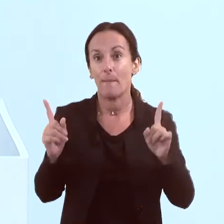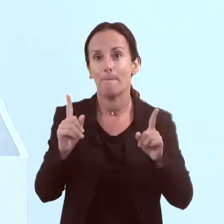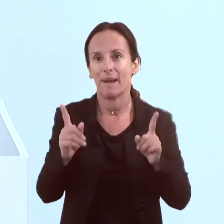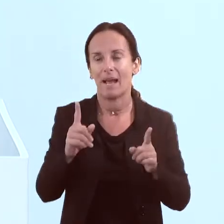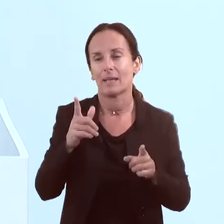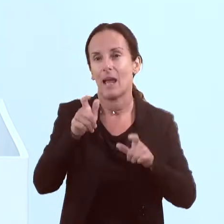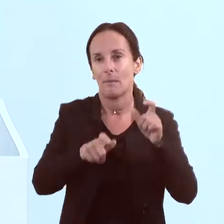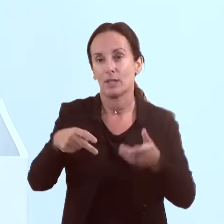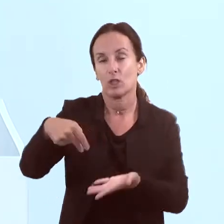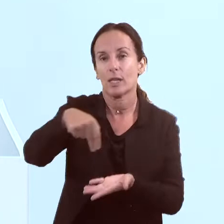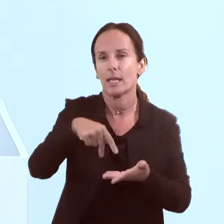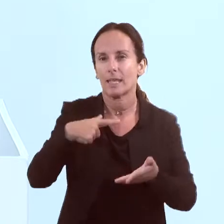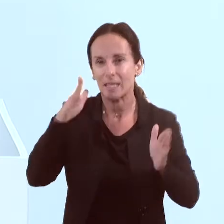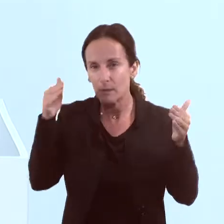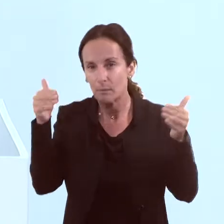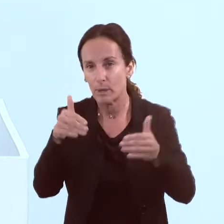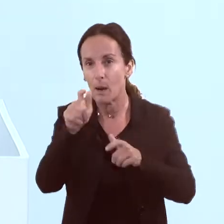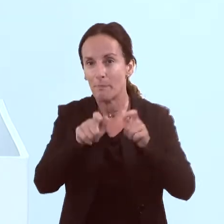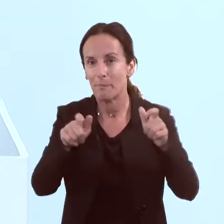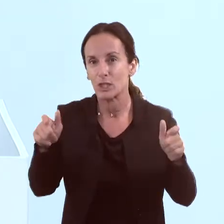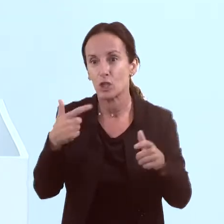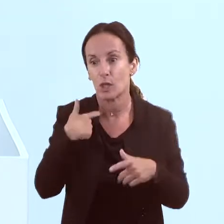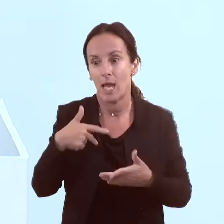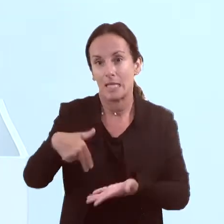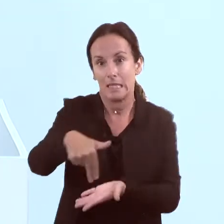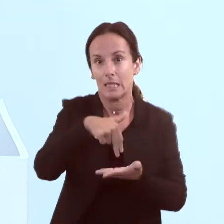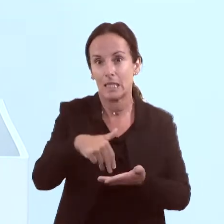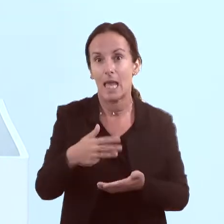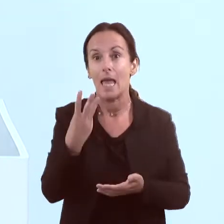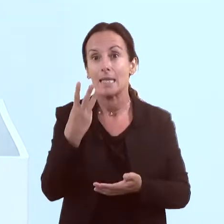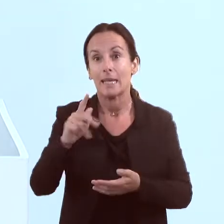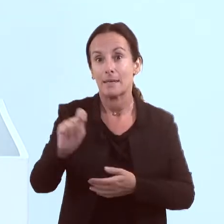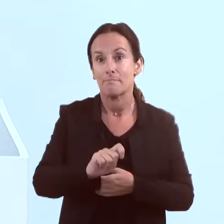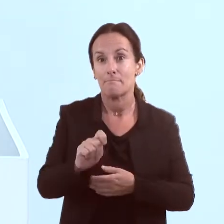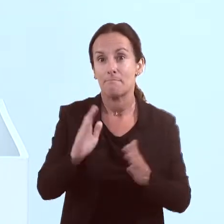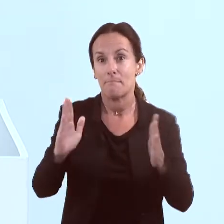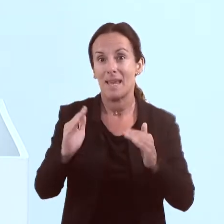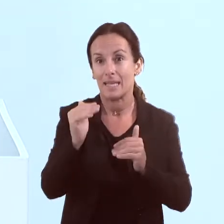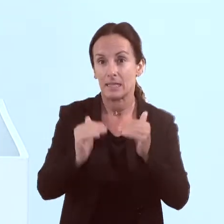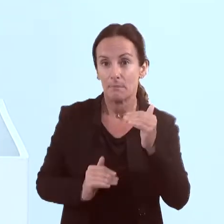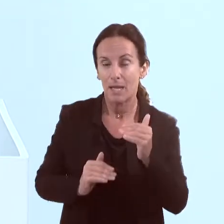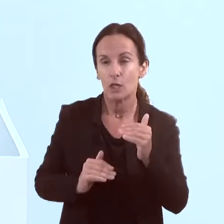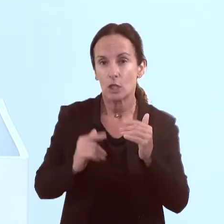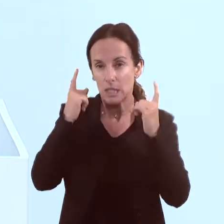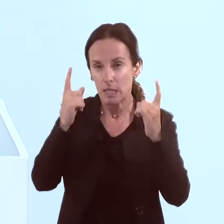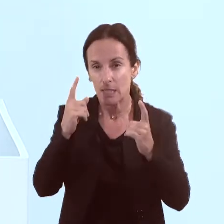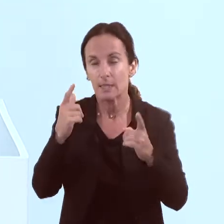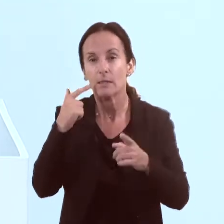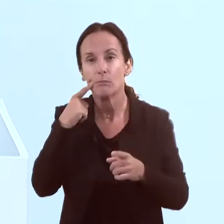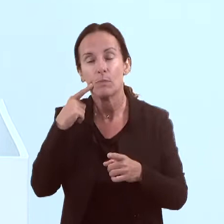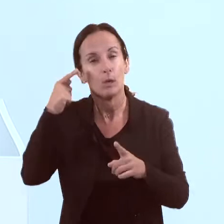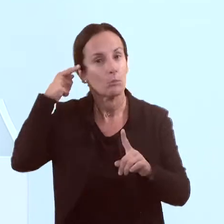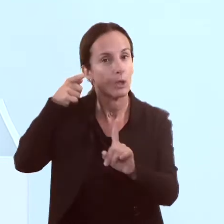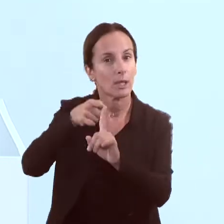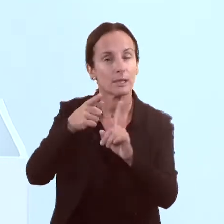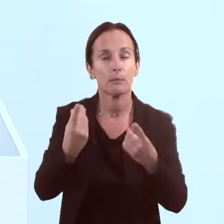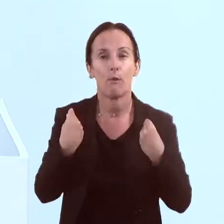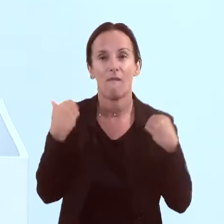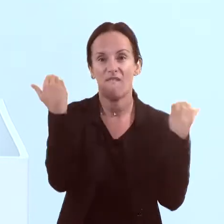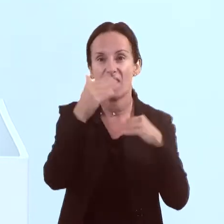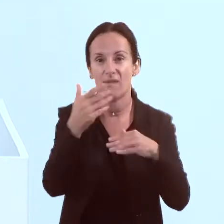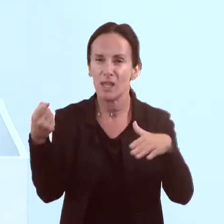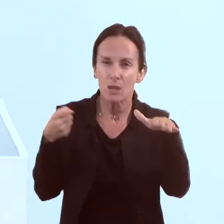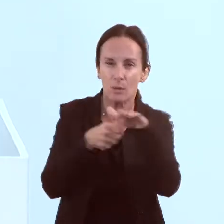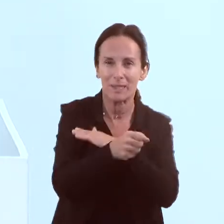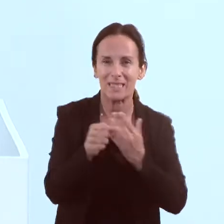menos de 3 meses en esta situación para tratar de incorporar a una vivienda de manera autónoma lo más